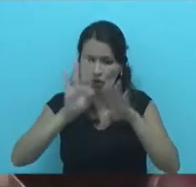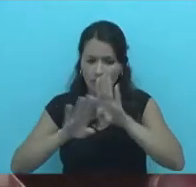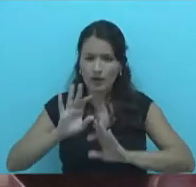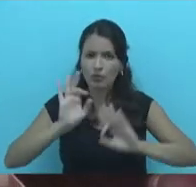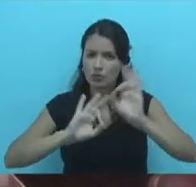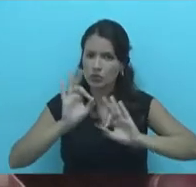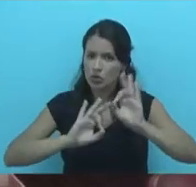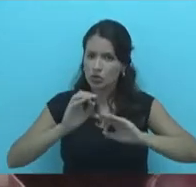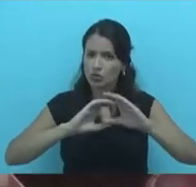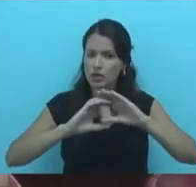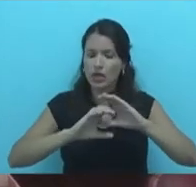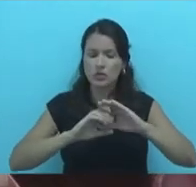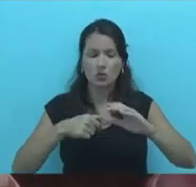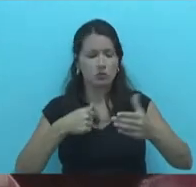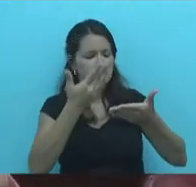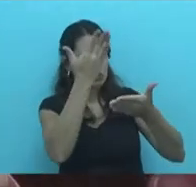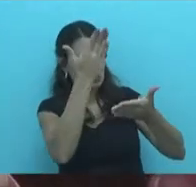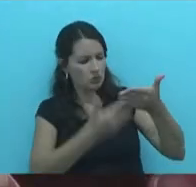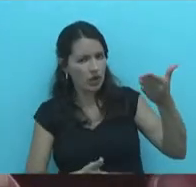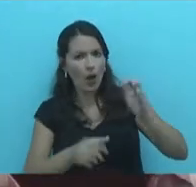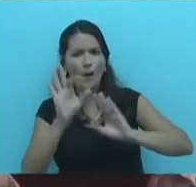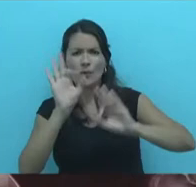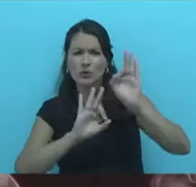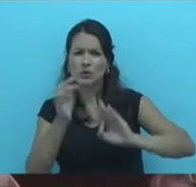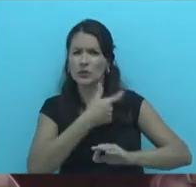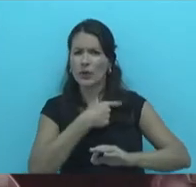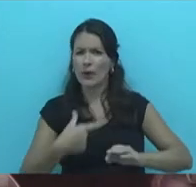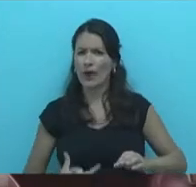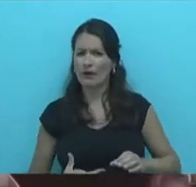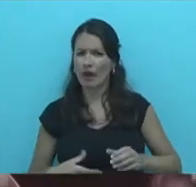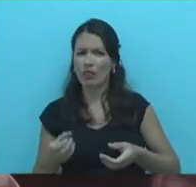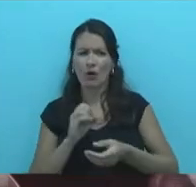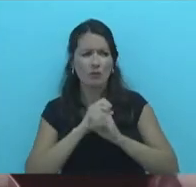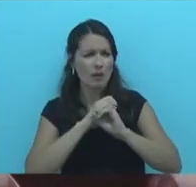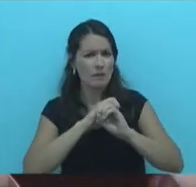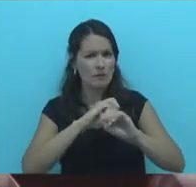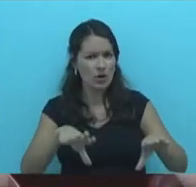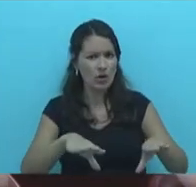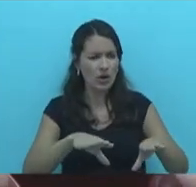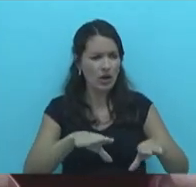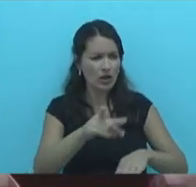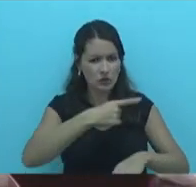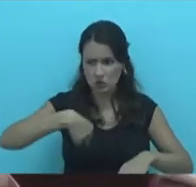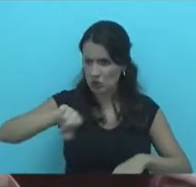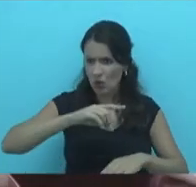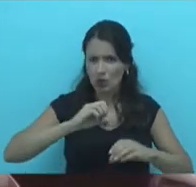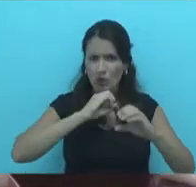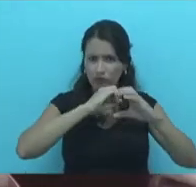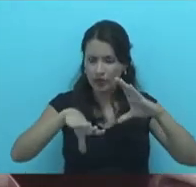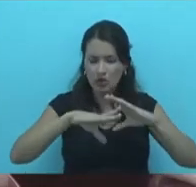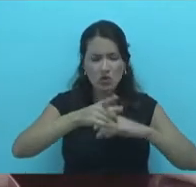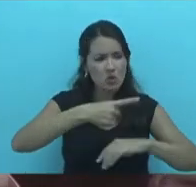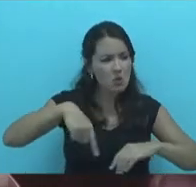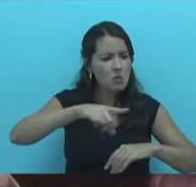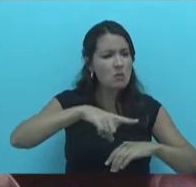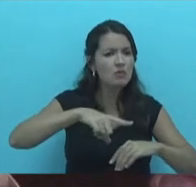proyectos enviados por el señor gobernador a esta legislatura, no está